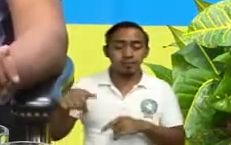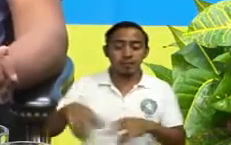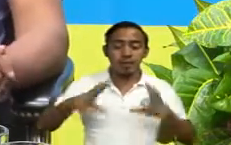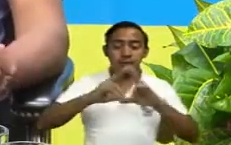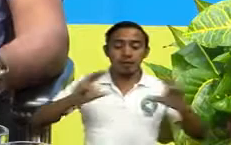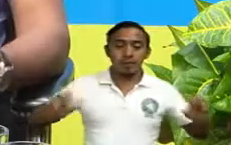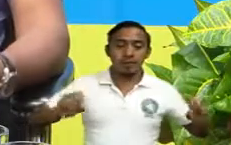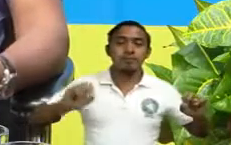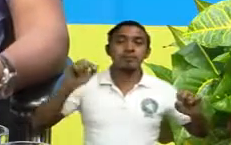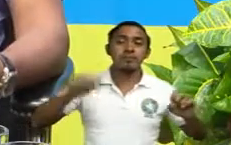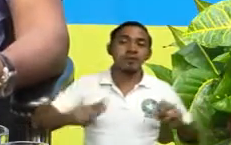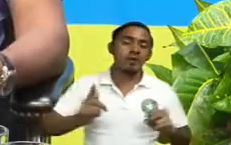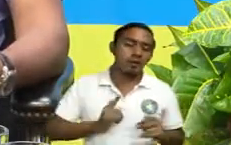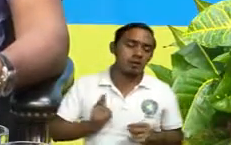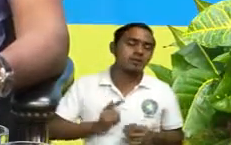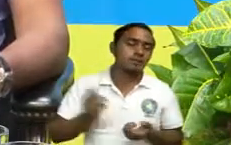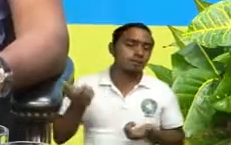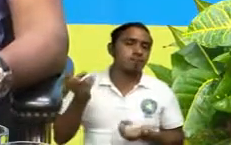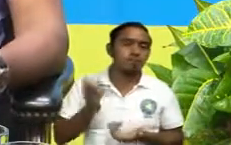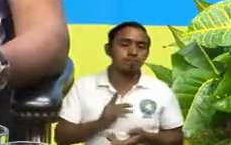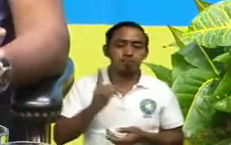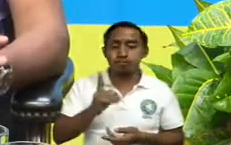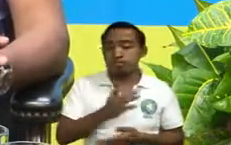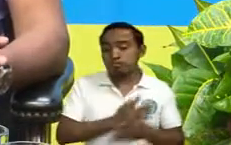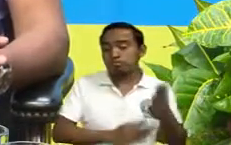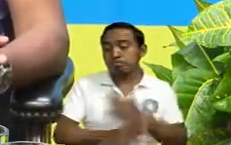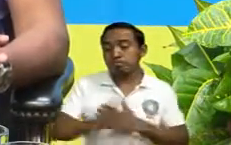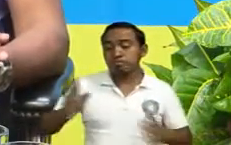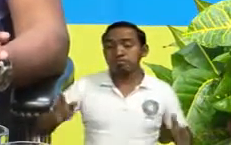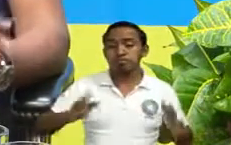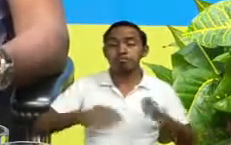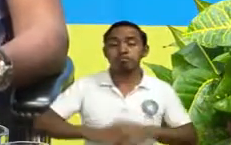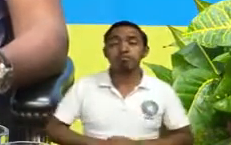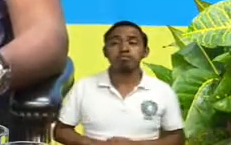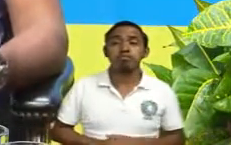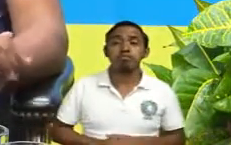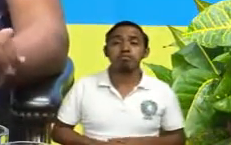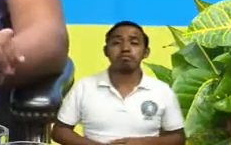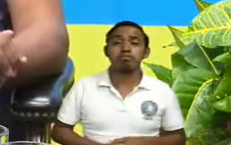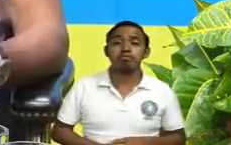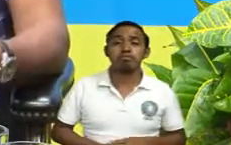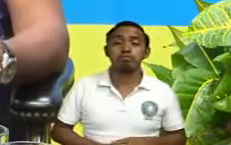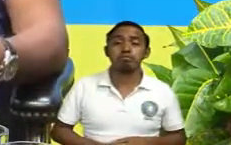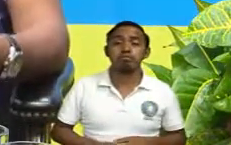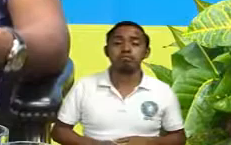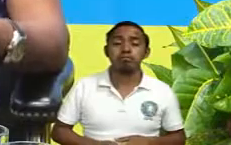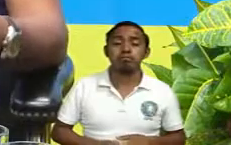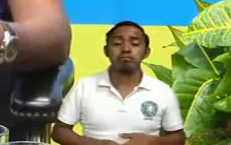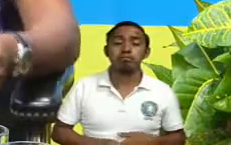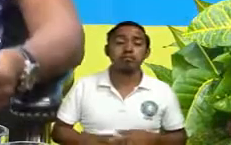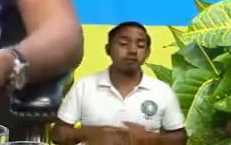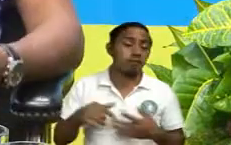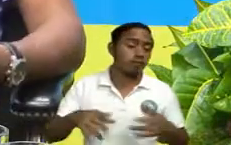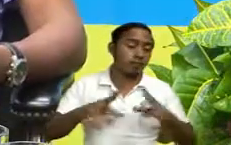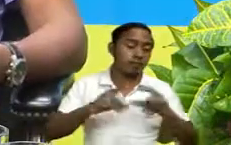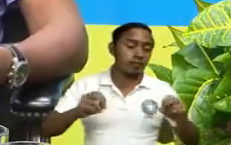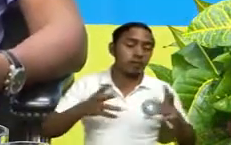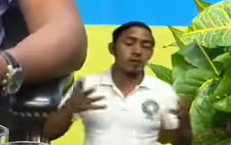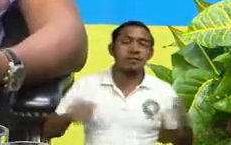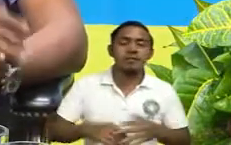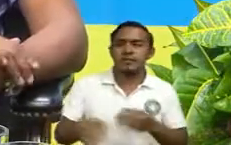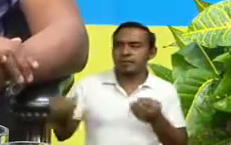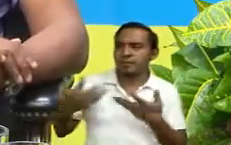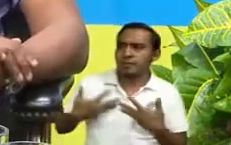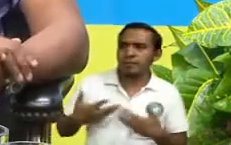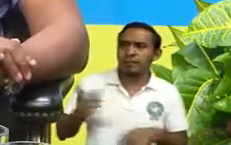Nicaragua, padece de alguna discapacidad pues en nuestro país. Nos decía